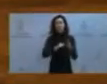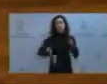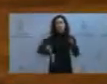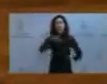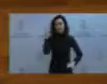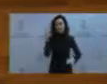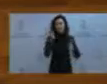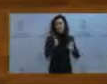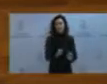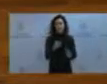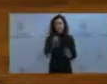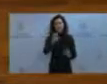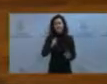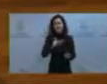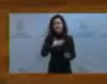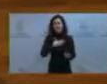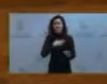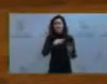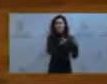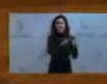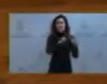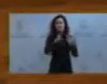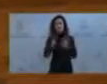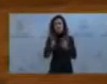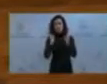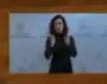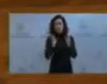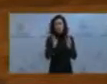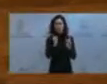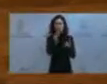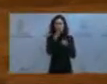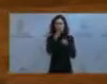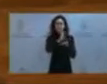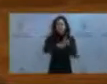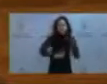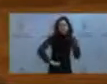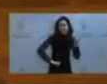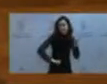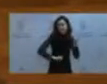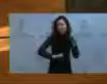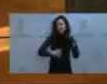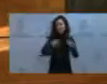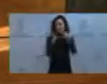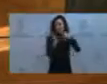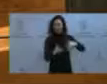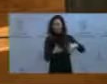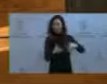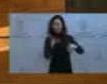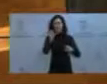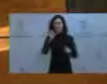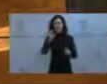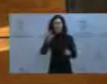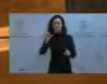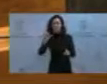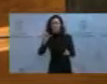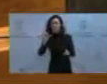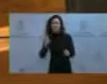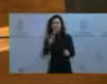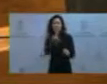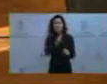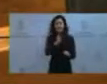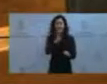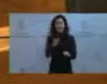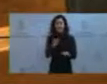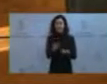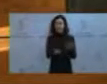cuales el SESPA, con medios propios, realizó 68, según su comunicación y según los datos que aporta el propio SESPA. O sea, un 3% del total,